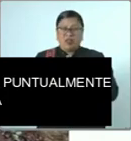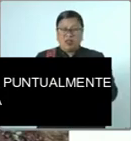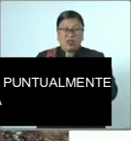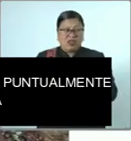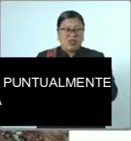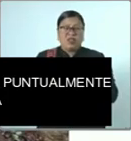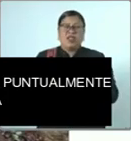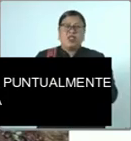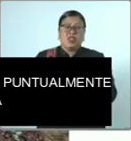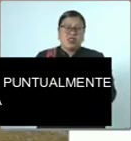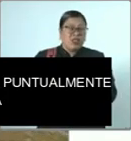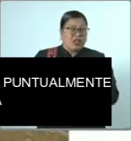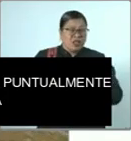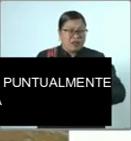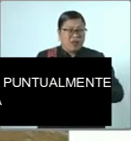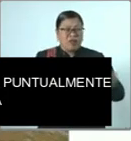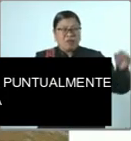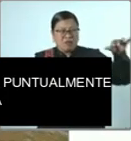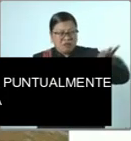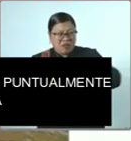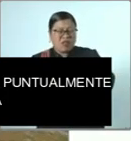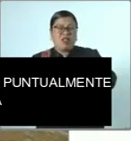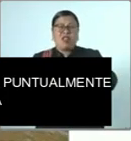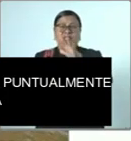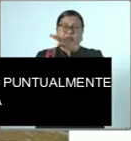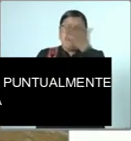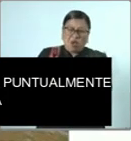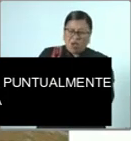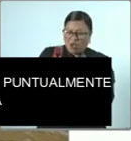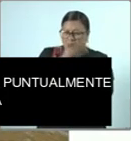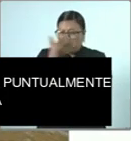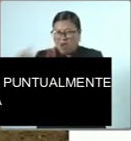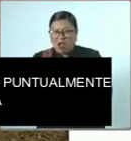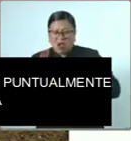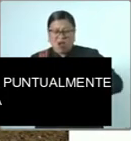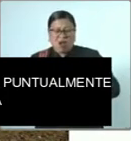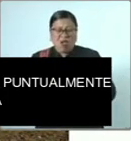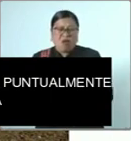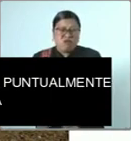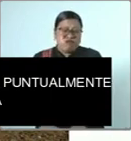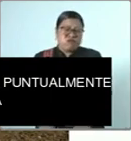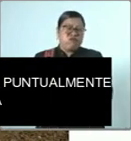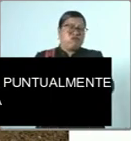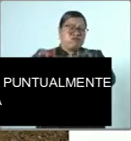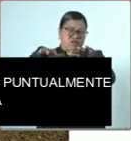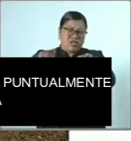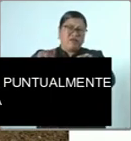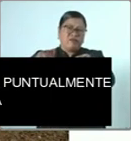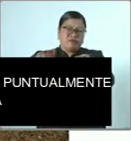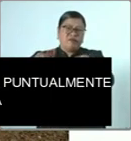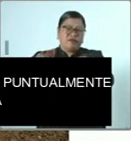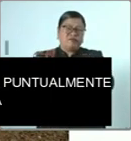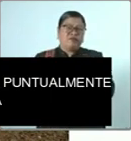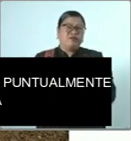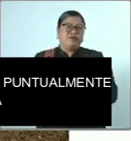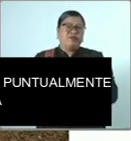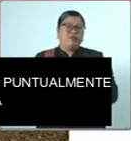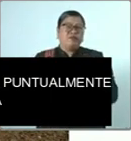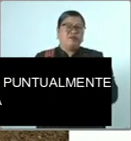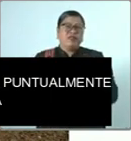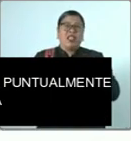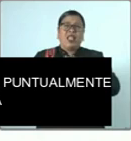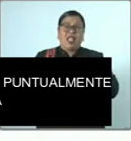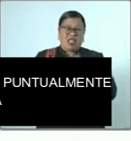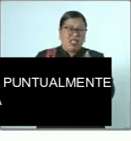los caminos, deslaves, caída de árboles, crecimiento de ríos y arroyos, desprendimiento en algunos lugares de los